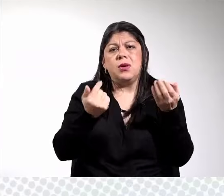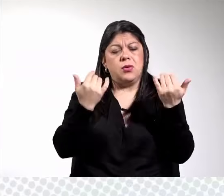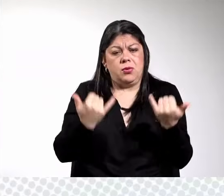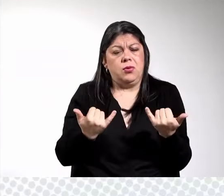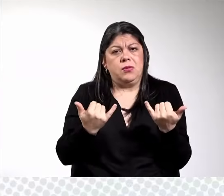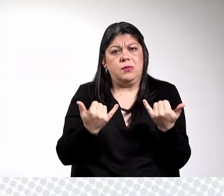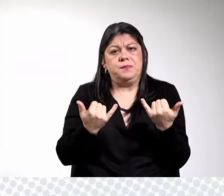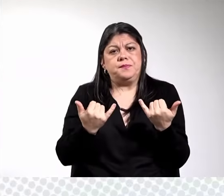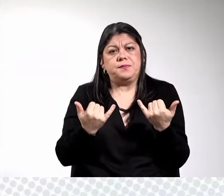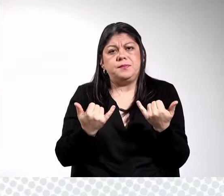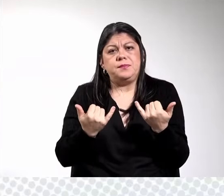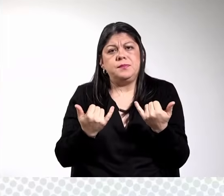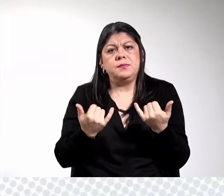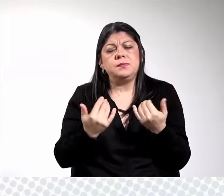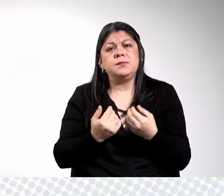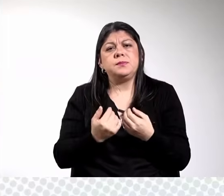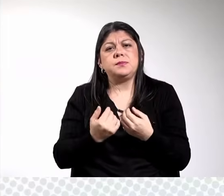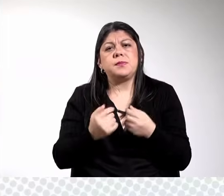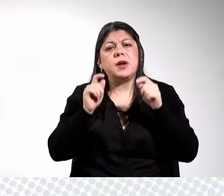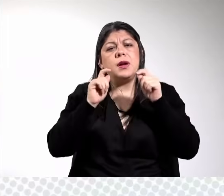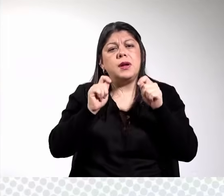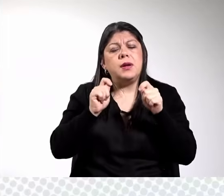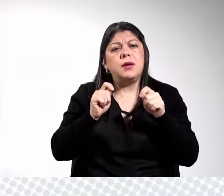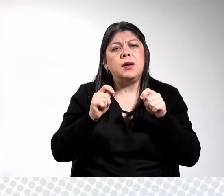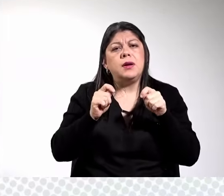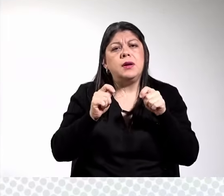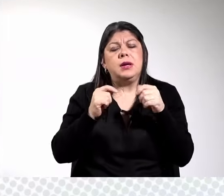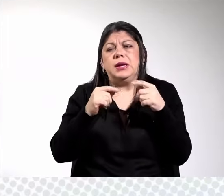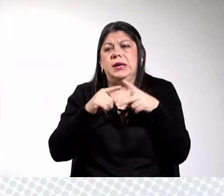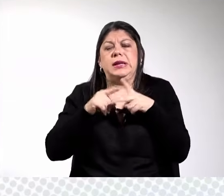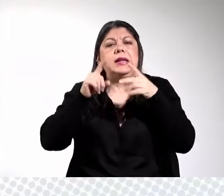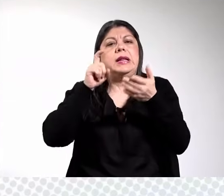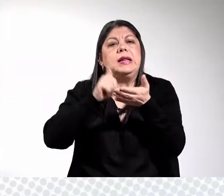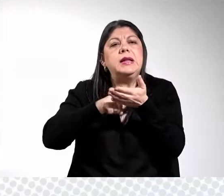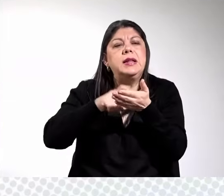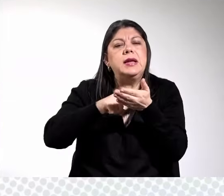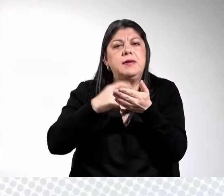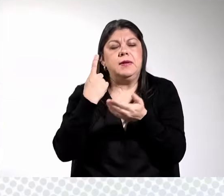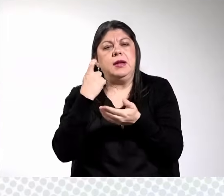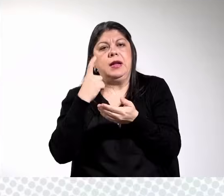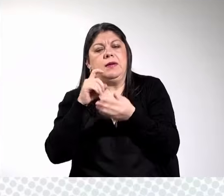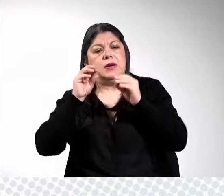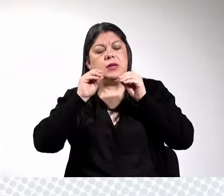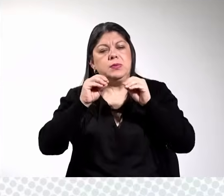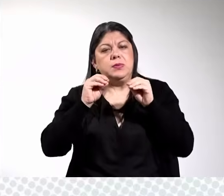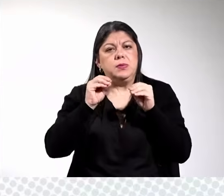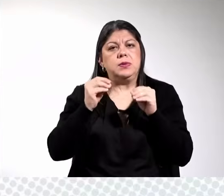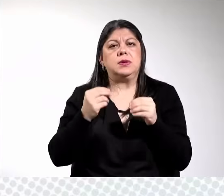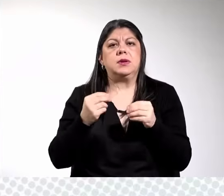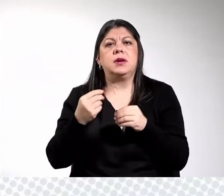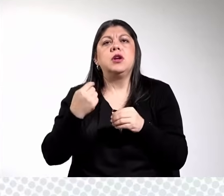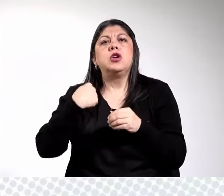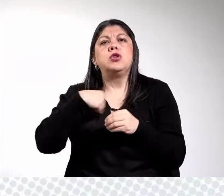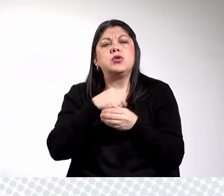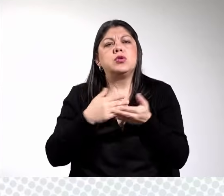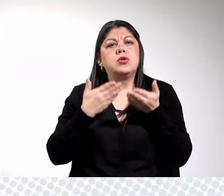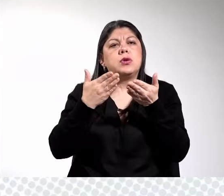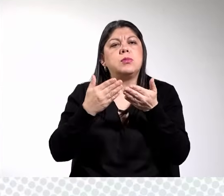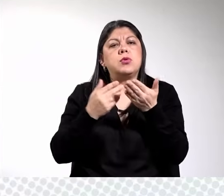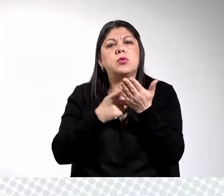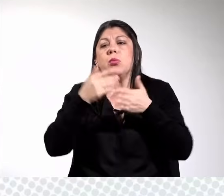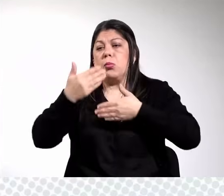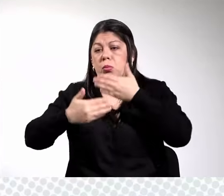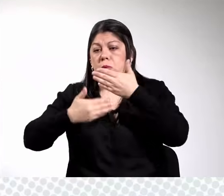más bien les está hipotecando el desarrollo de ellos? Nosotros llevamos algunos procesos